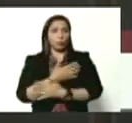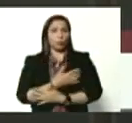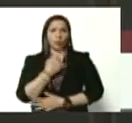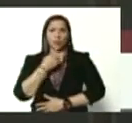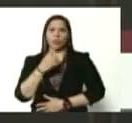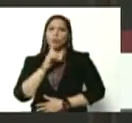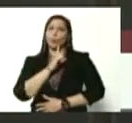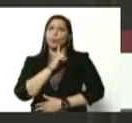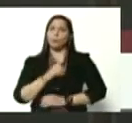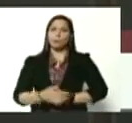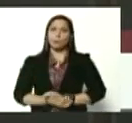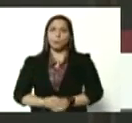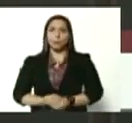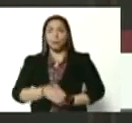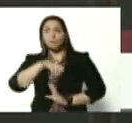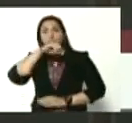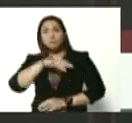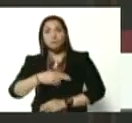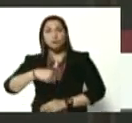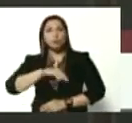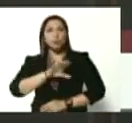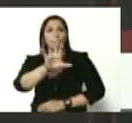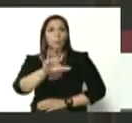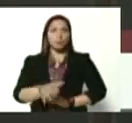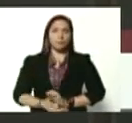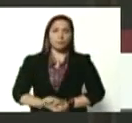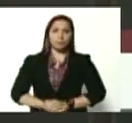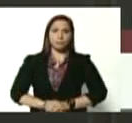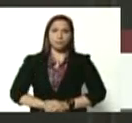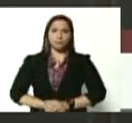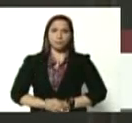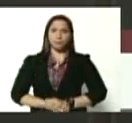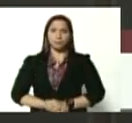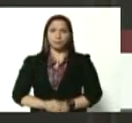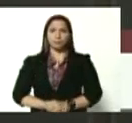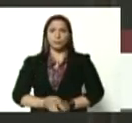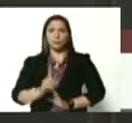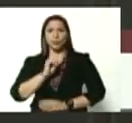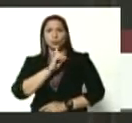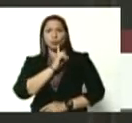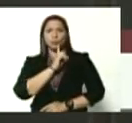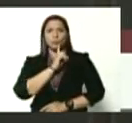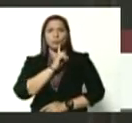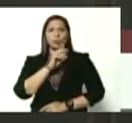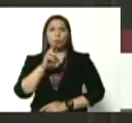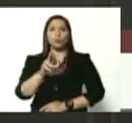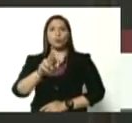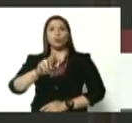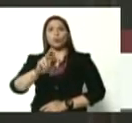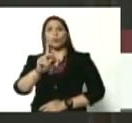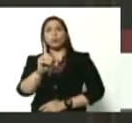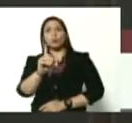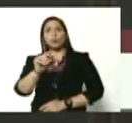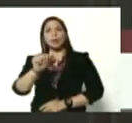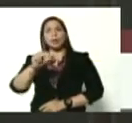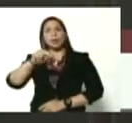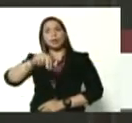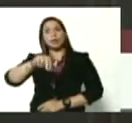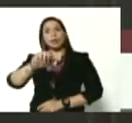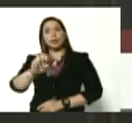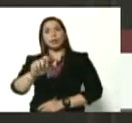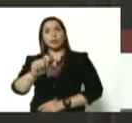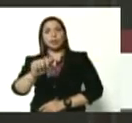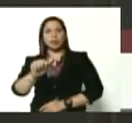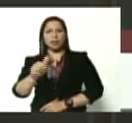nombre en la historia de nuestra patria rafael urdaneta por donde se le